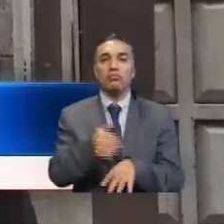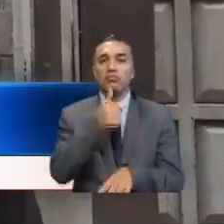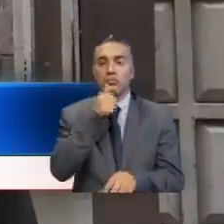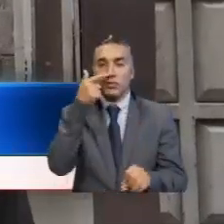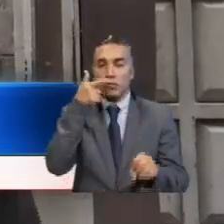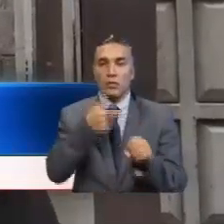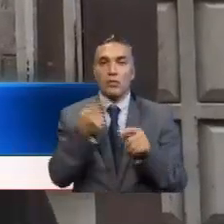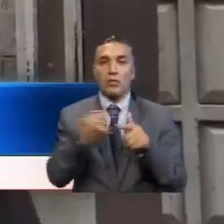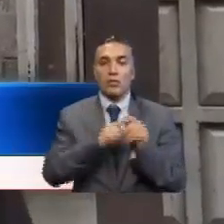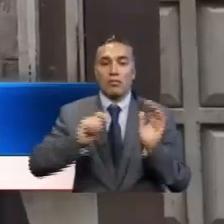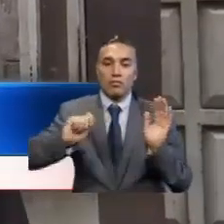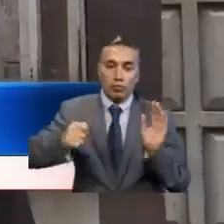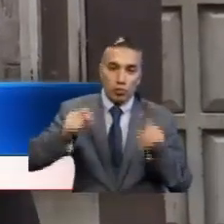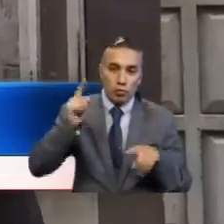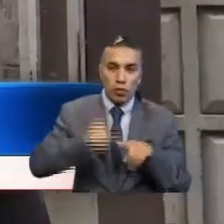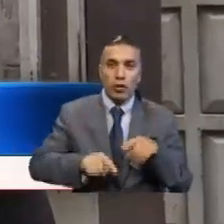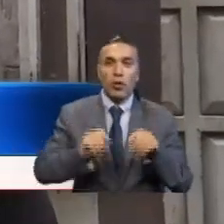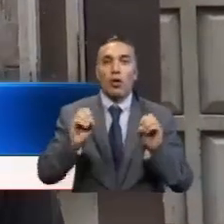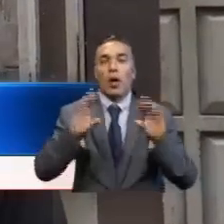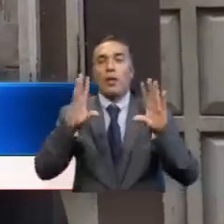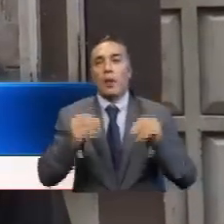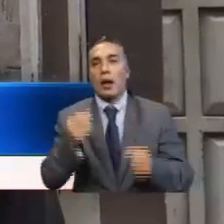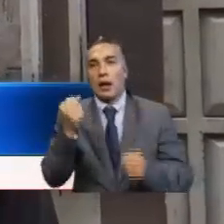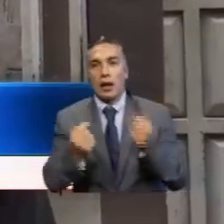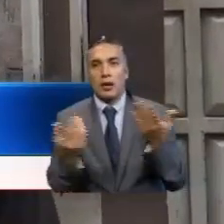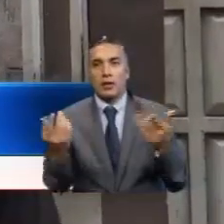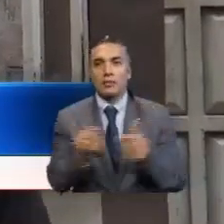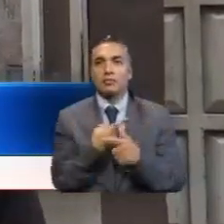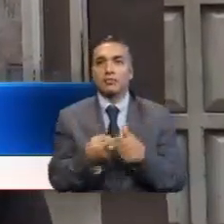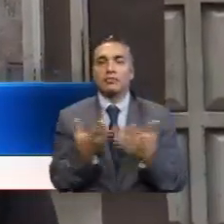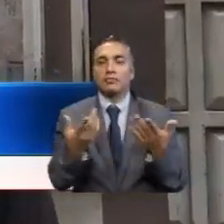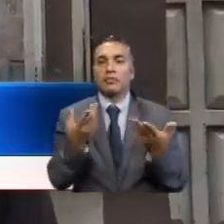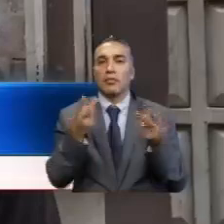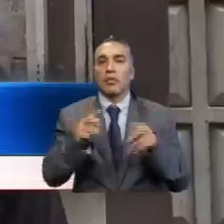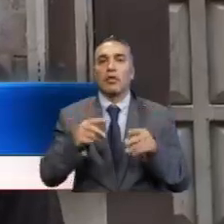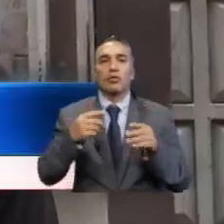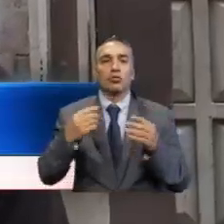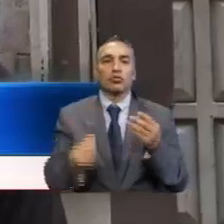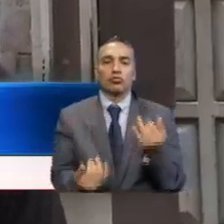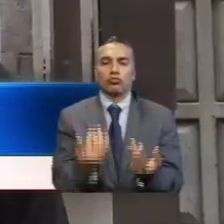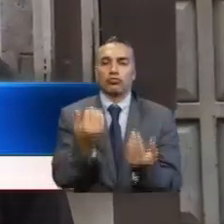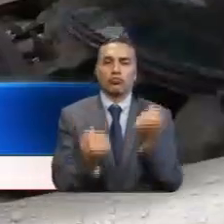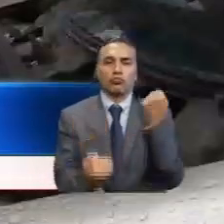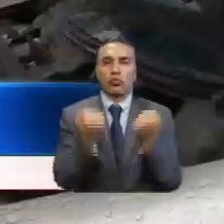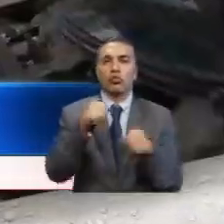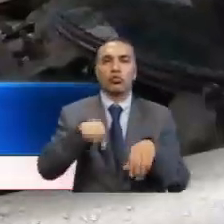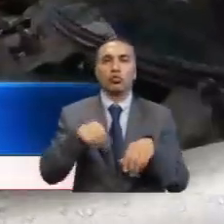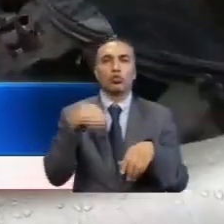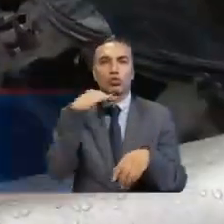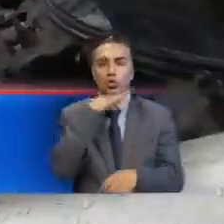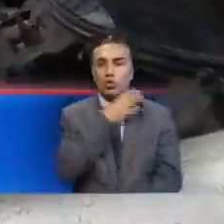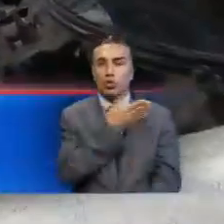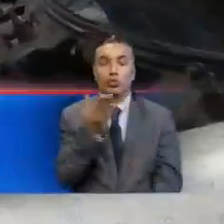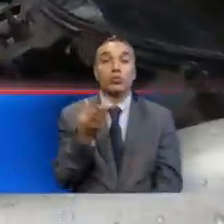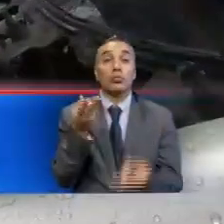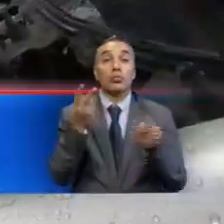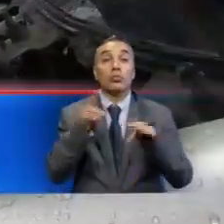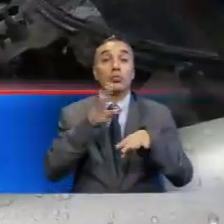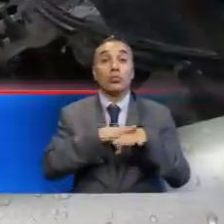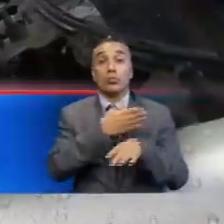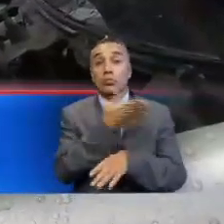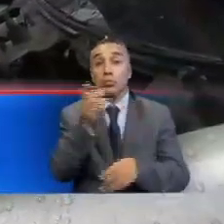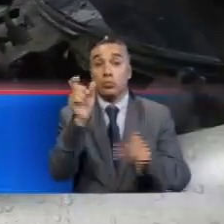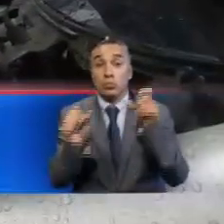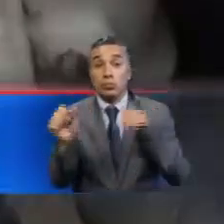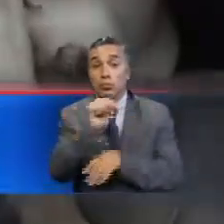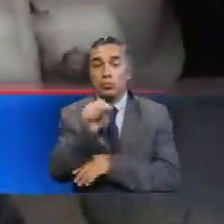problemas en arranque o bien se le va a apagar el vehículo y se van a ensuciar los inyectores y cosas así. Asimismo advierte a los conductores